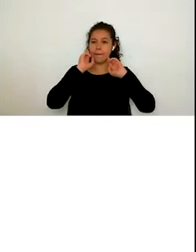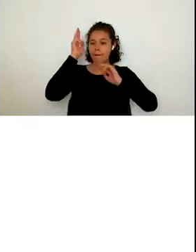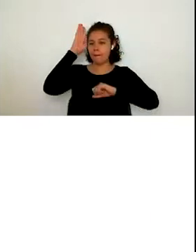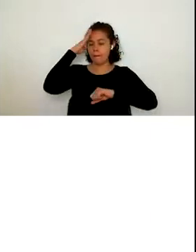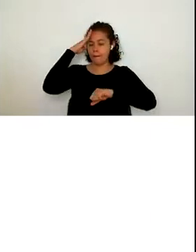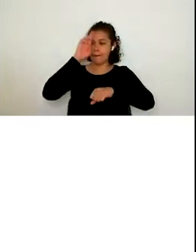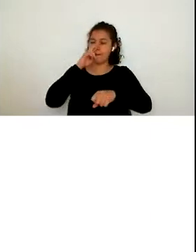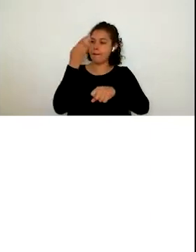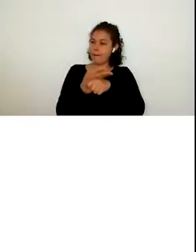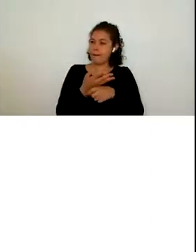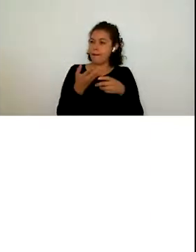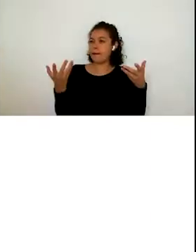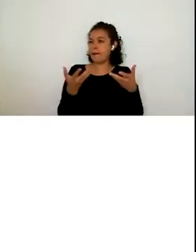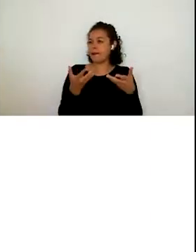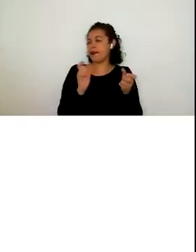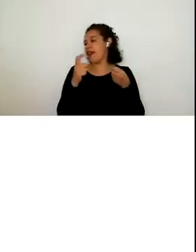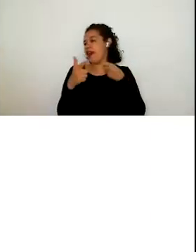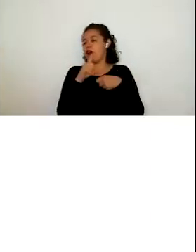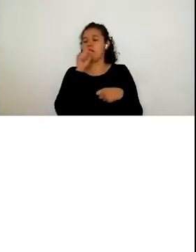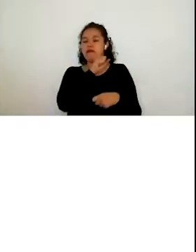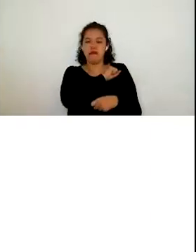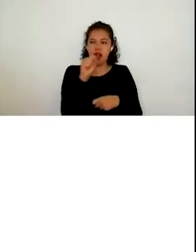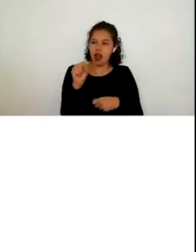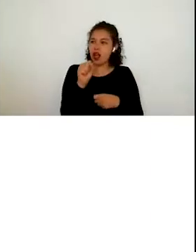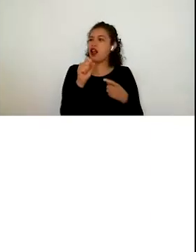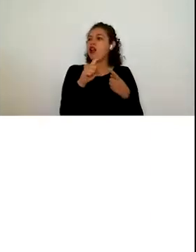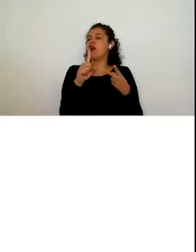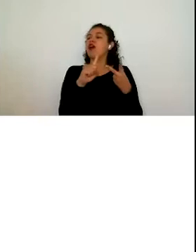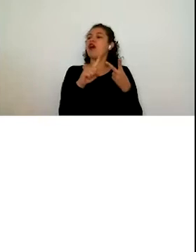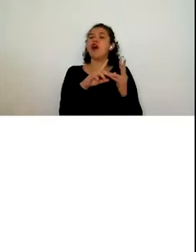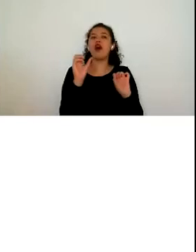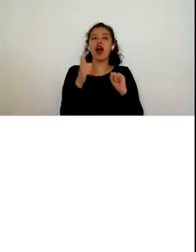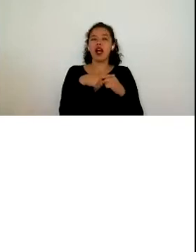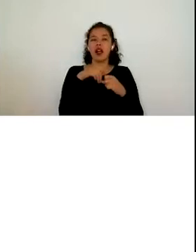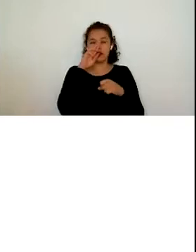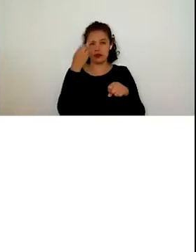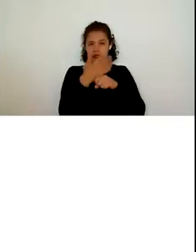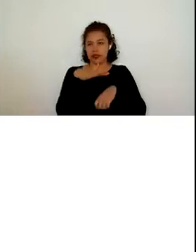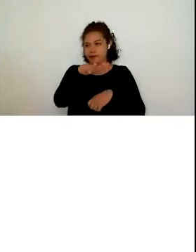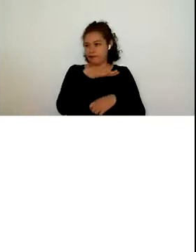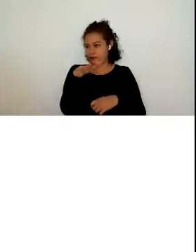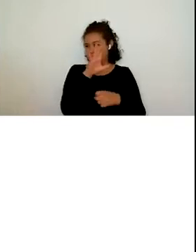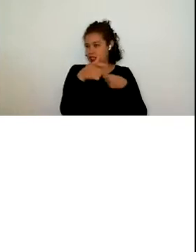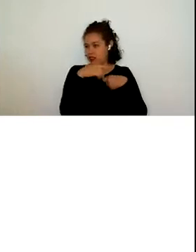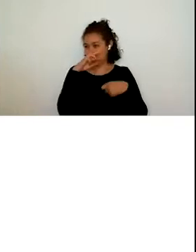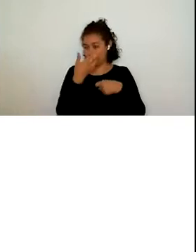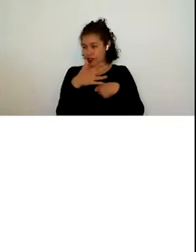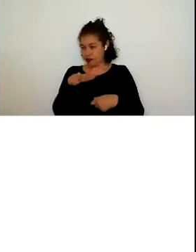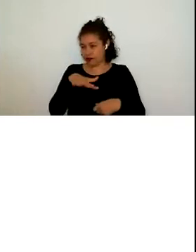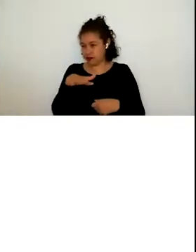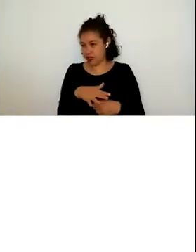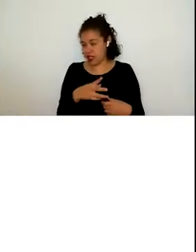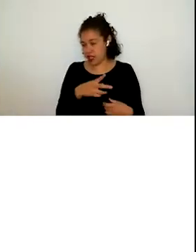haya cometido algún delito o alguna irresponsabilidad en materia civil, pues obviamente